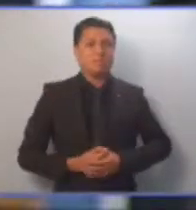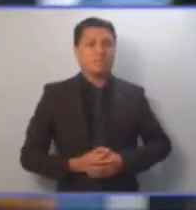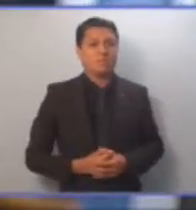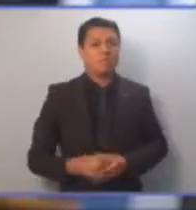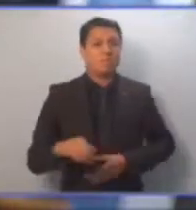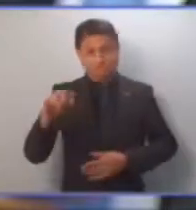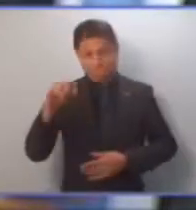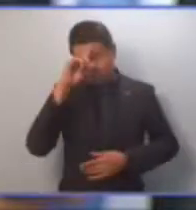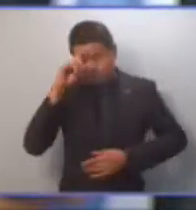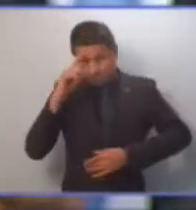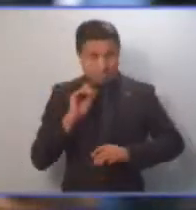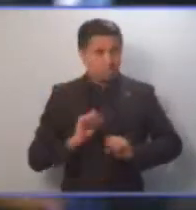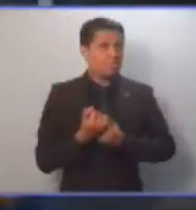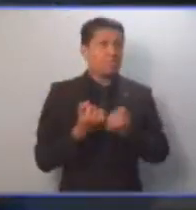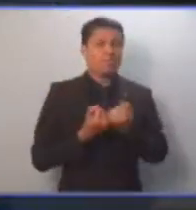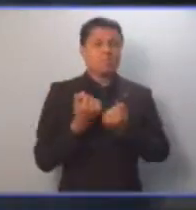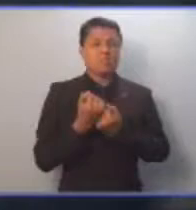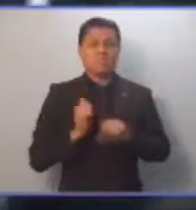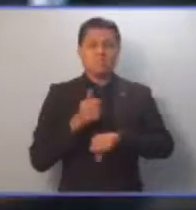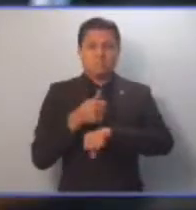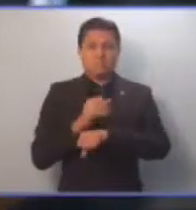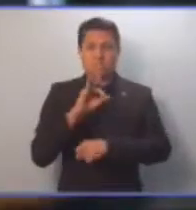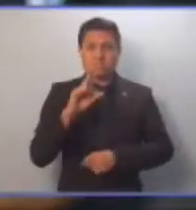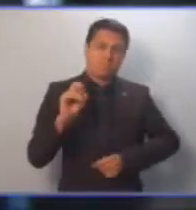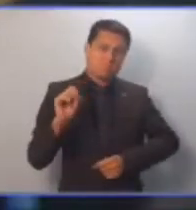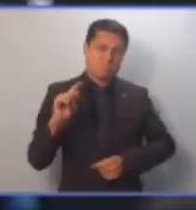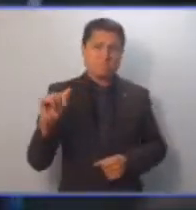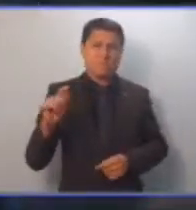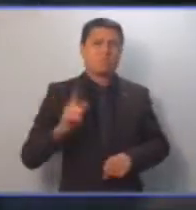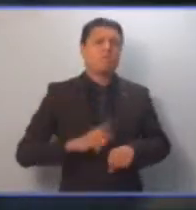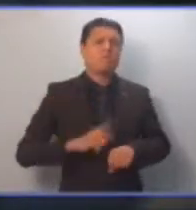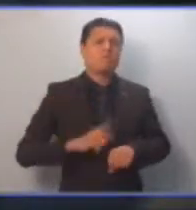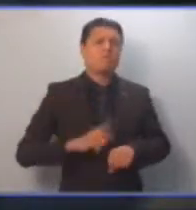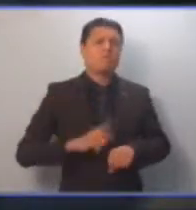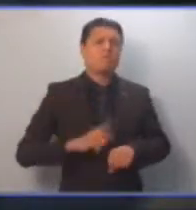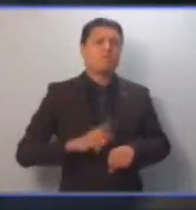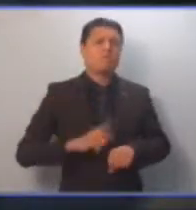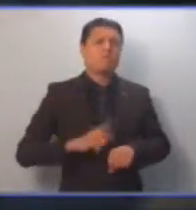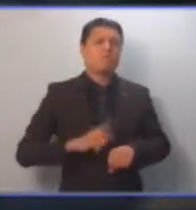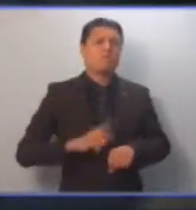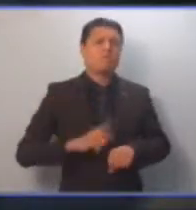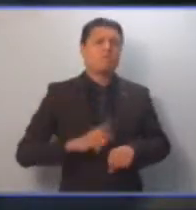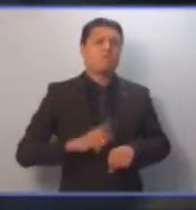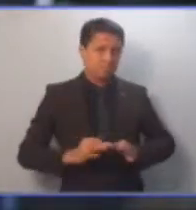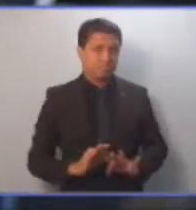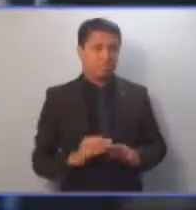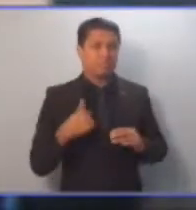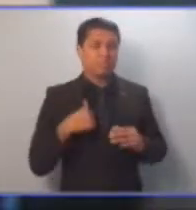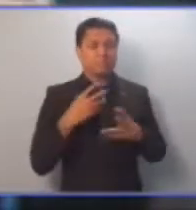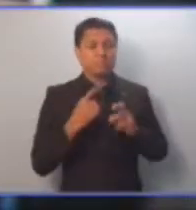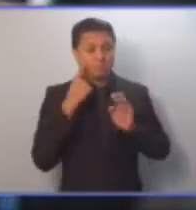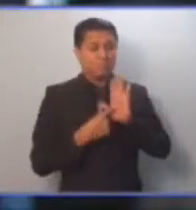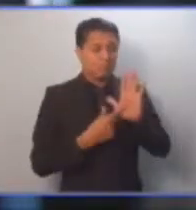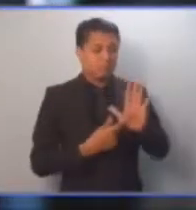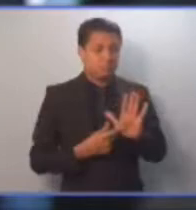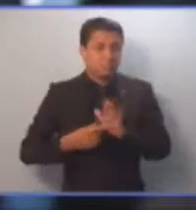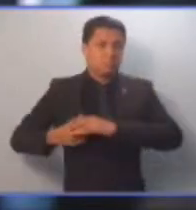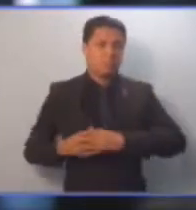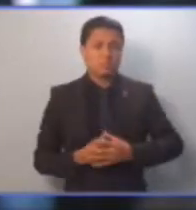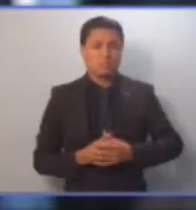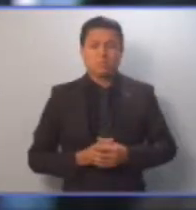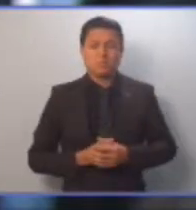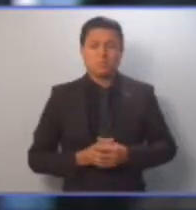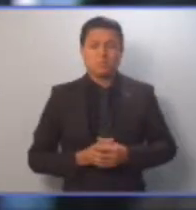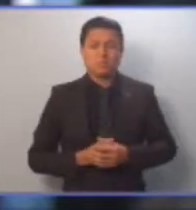el esfuerzo para apoyar a FUSATE viene desde hace mucho tiempo de diversas organizaciones, pero quiero resaltar